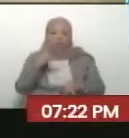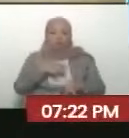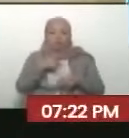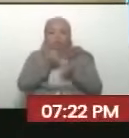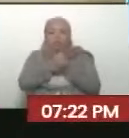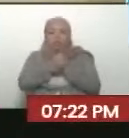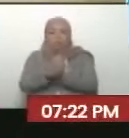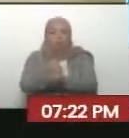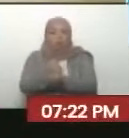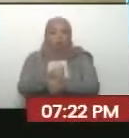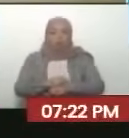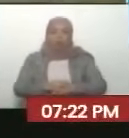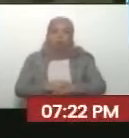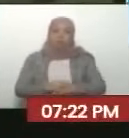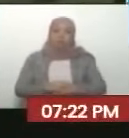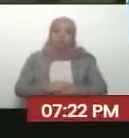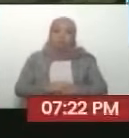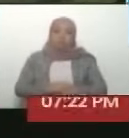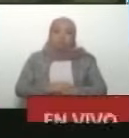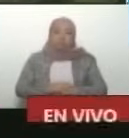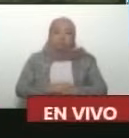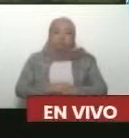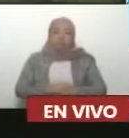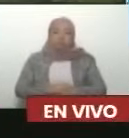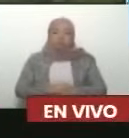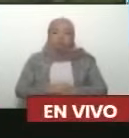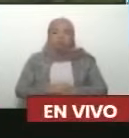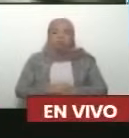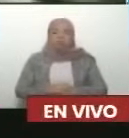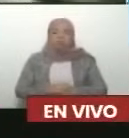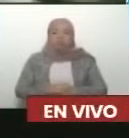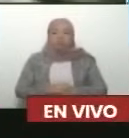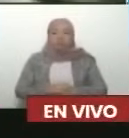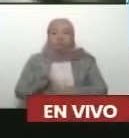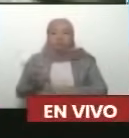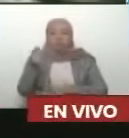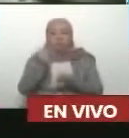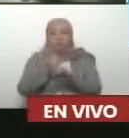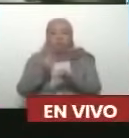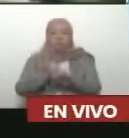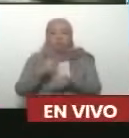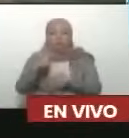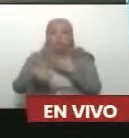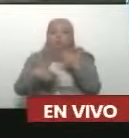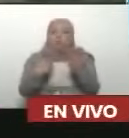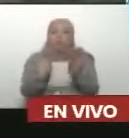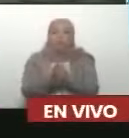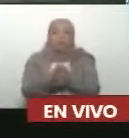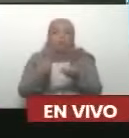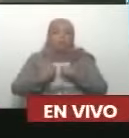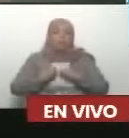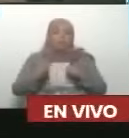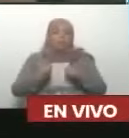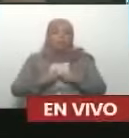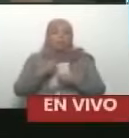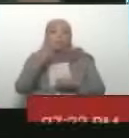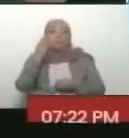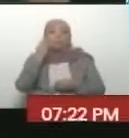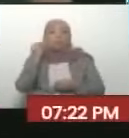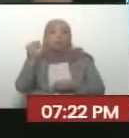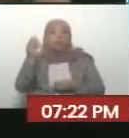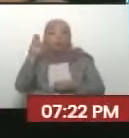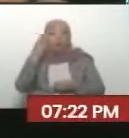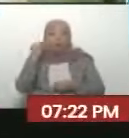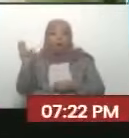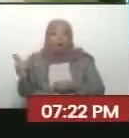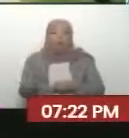amor y de ir a Canaima, como él lo decía. Primera vez que iba a Canaima. Primera vez que viví esa experiencia única, ¿verdad?,